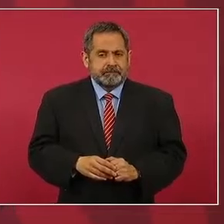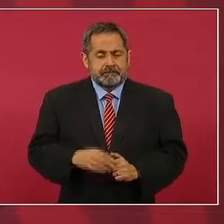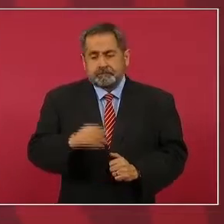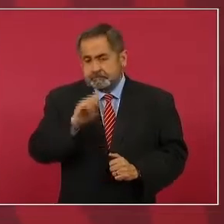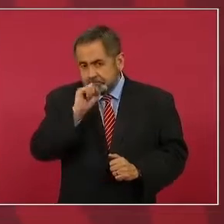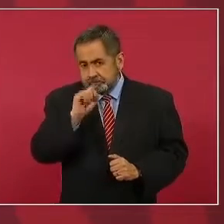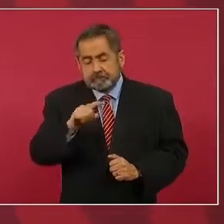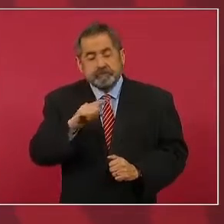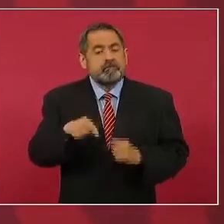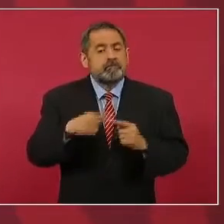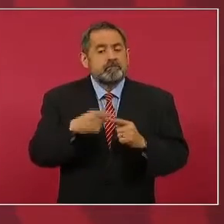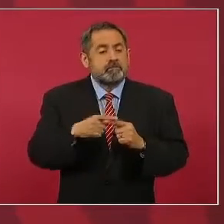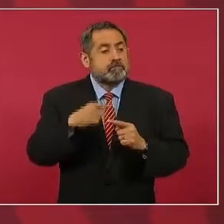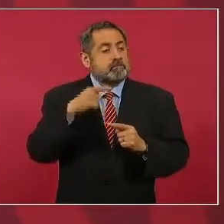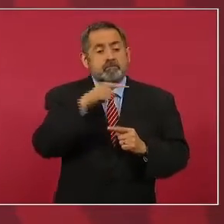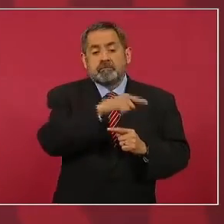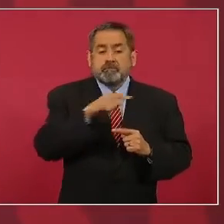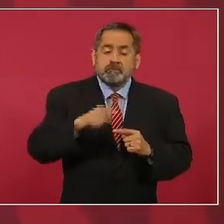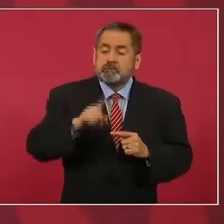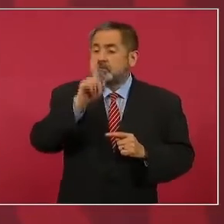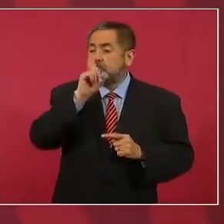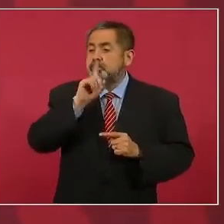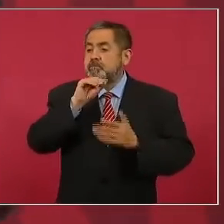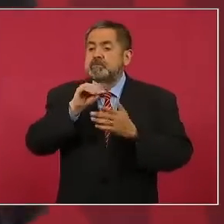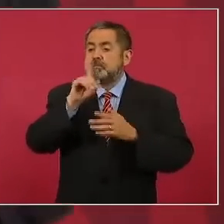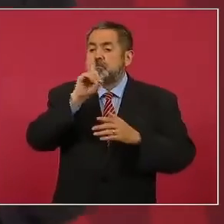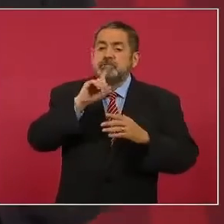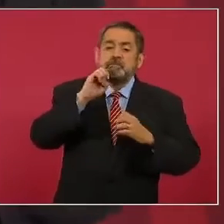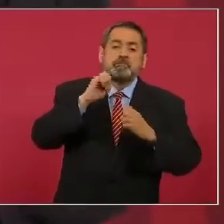Y se mintió